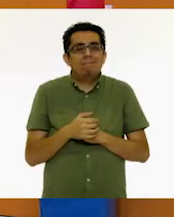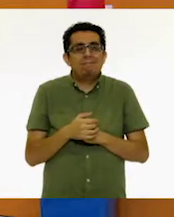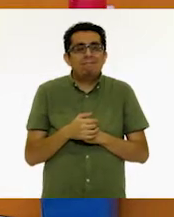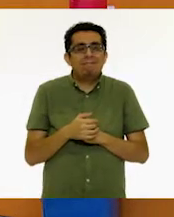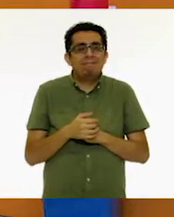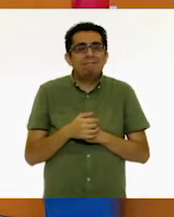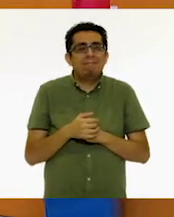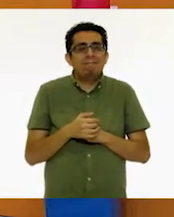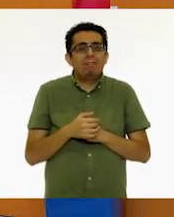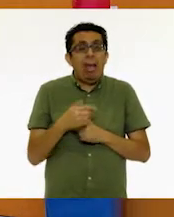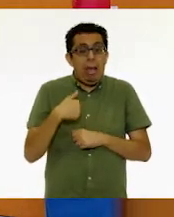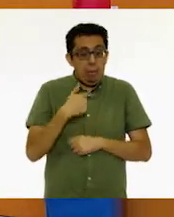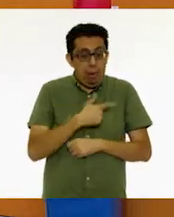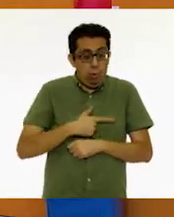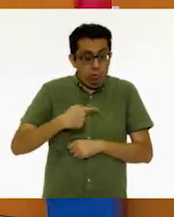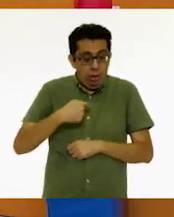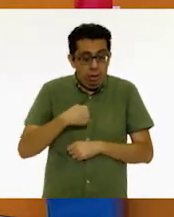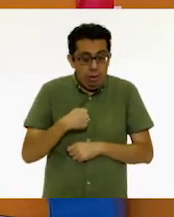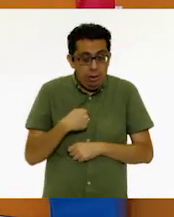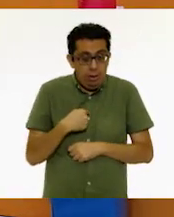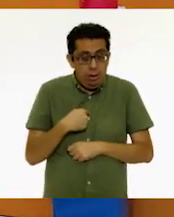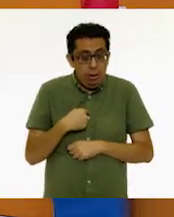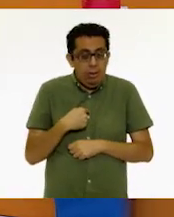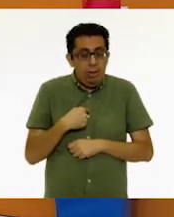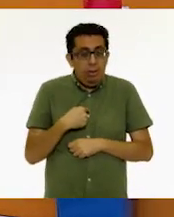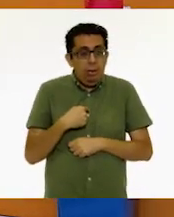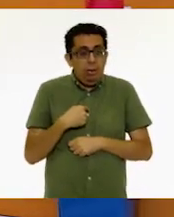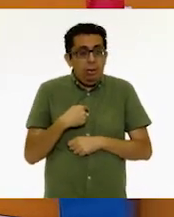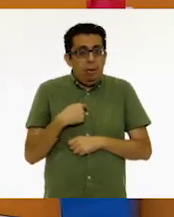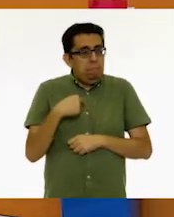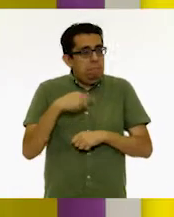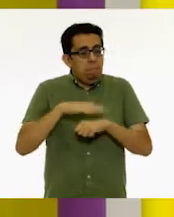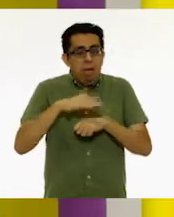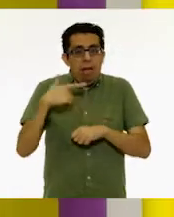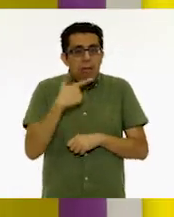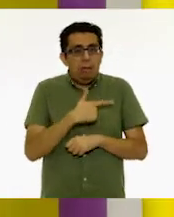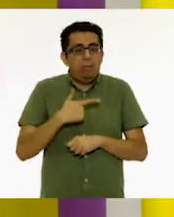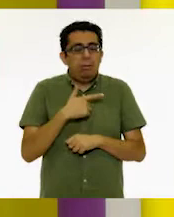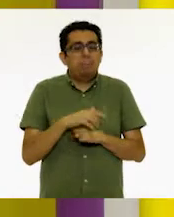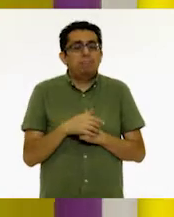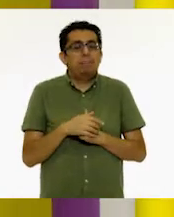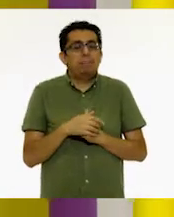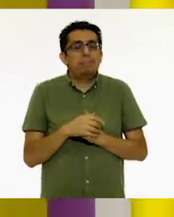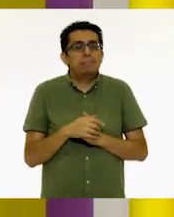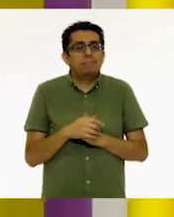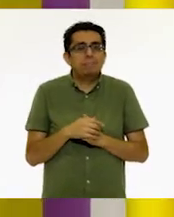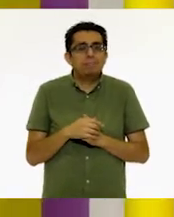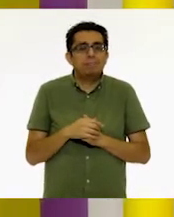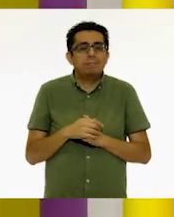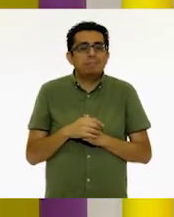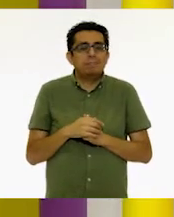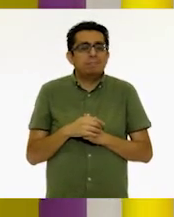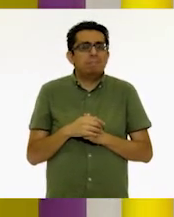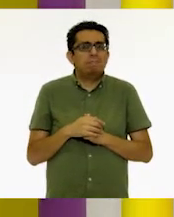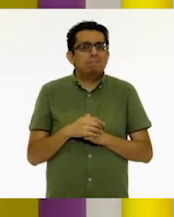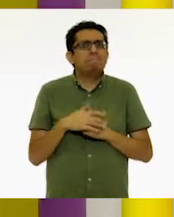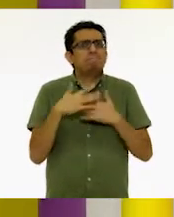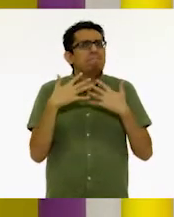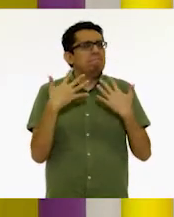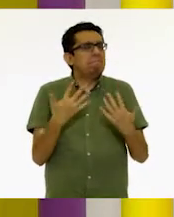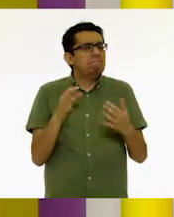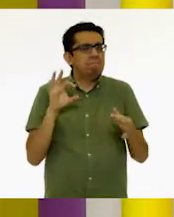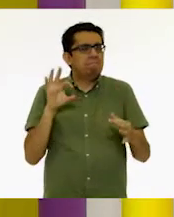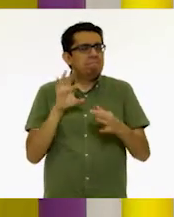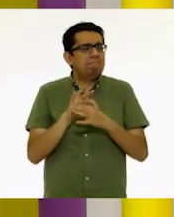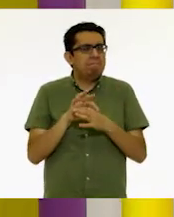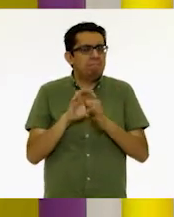él, me gusta a mí como a ninguno. Me gusta a mí como a ninguno. ¿Qué sonido